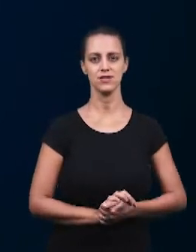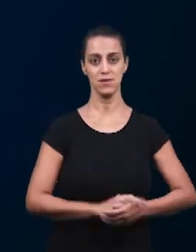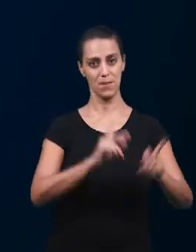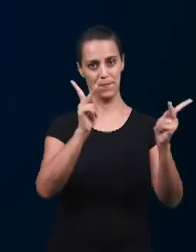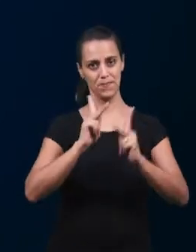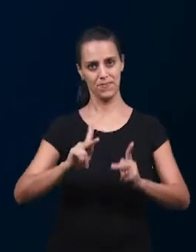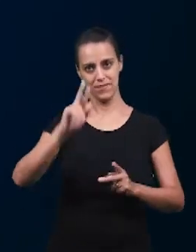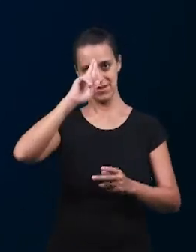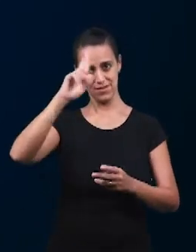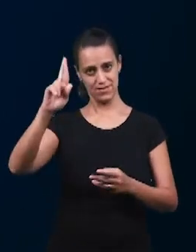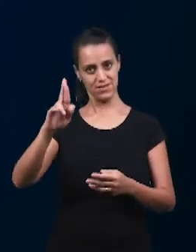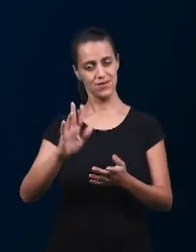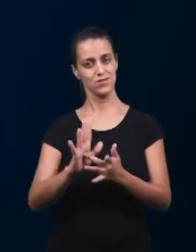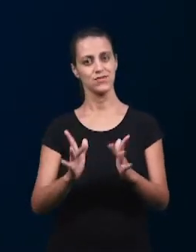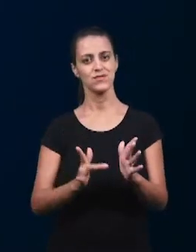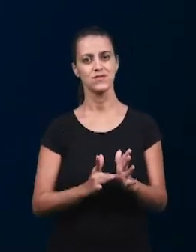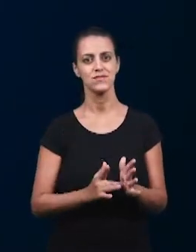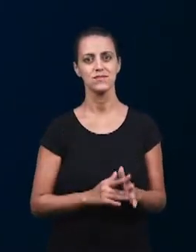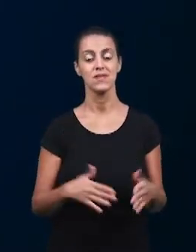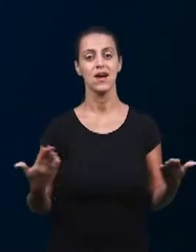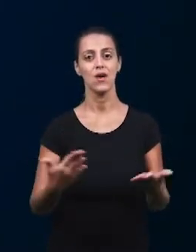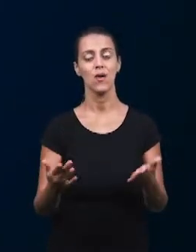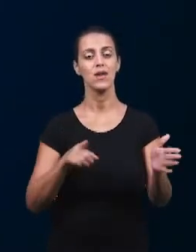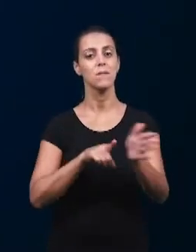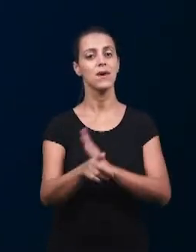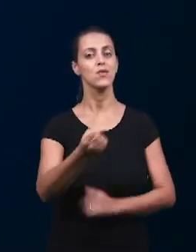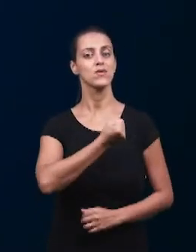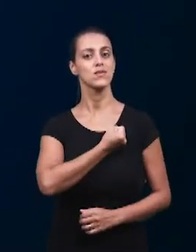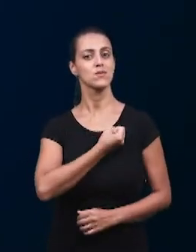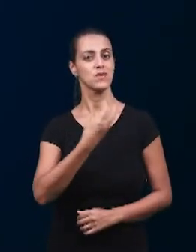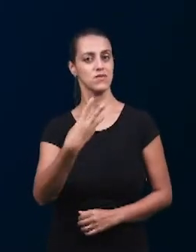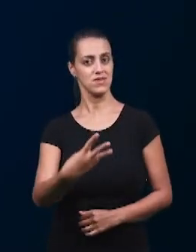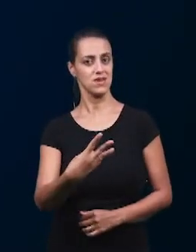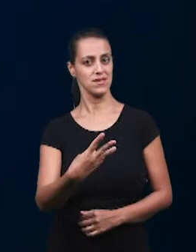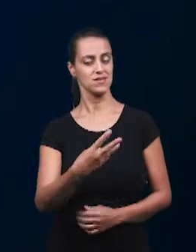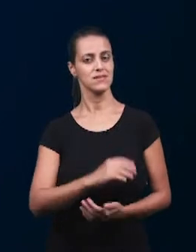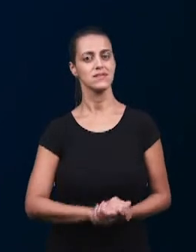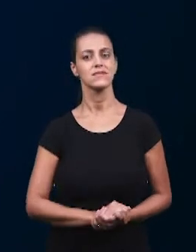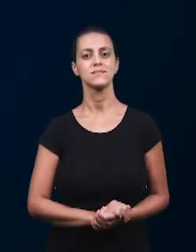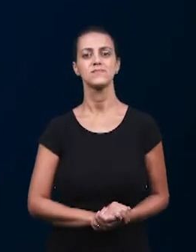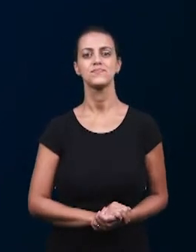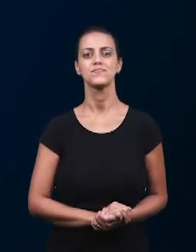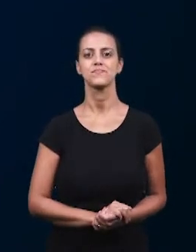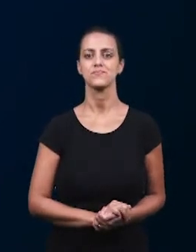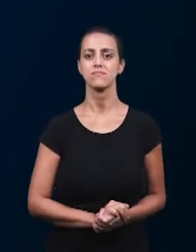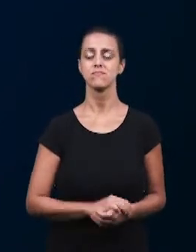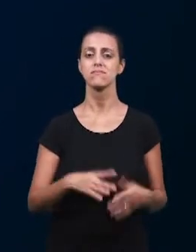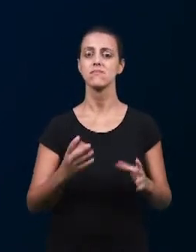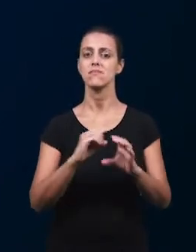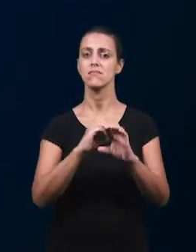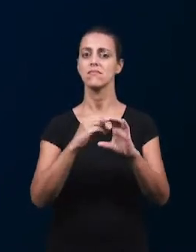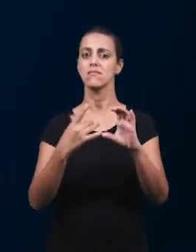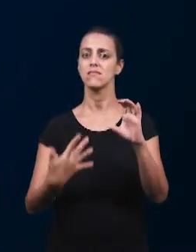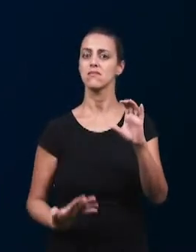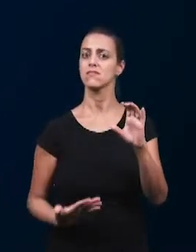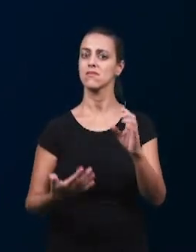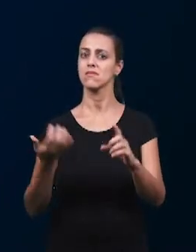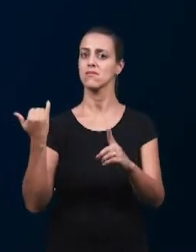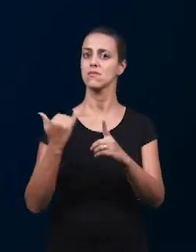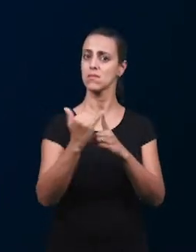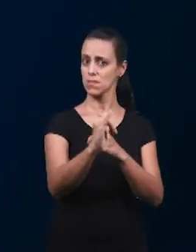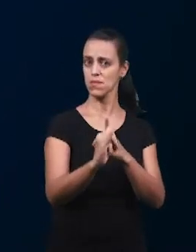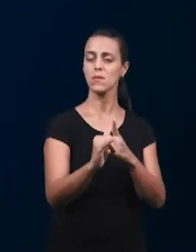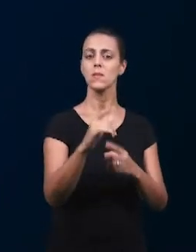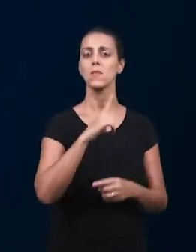paz del Señor Jesús, y vamos a dar respuesta a la pregunta número 3, y dice así: en cuanto al aspecto profético y